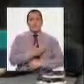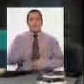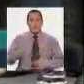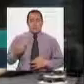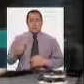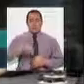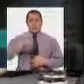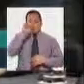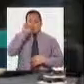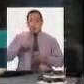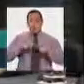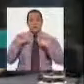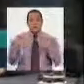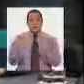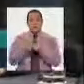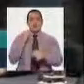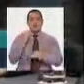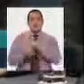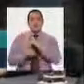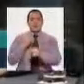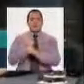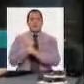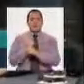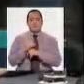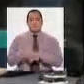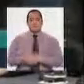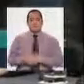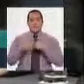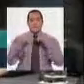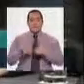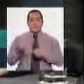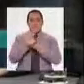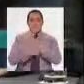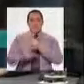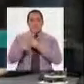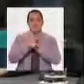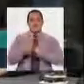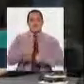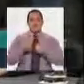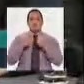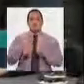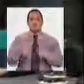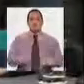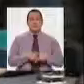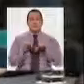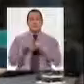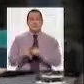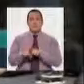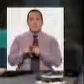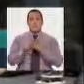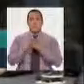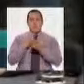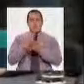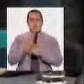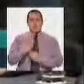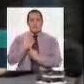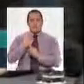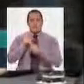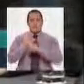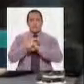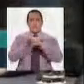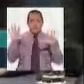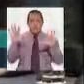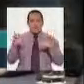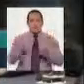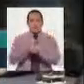peruano ante la Corte Interamericana. Esta defensa y esta posición, además, ha sido pública.